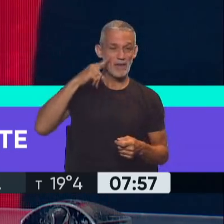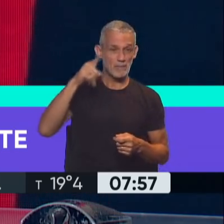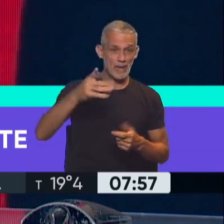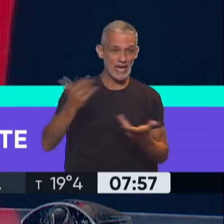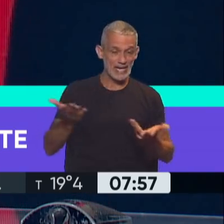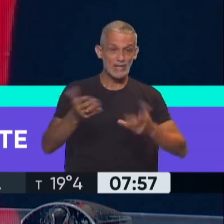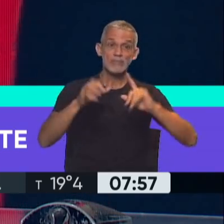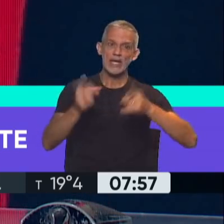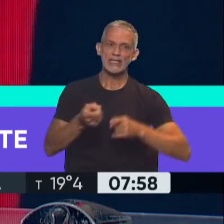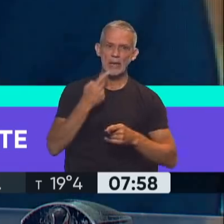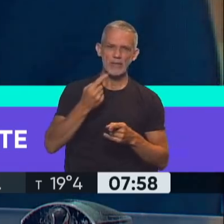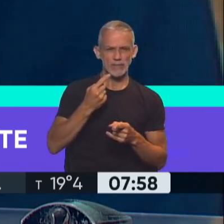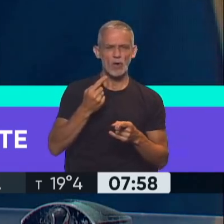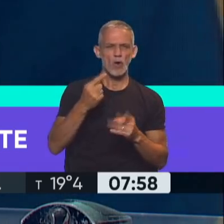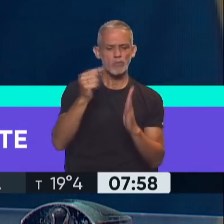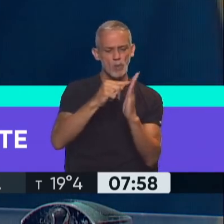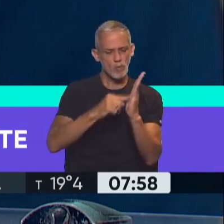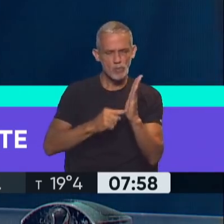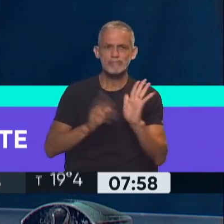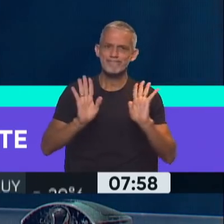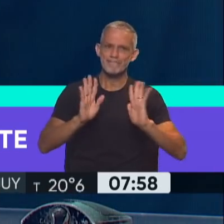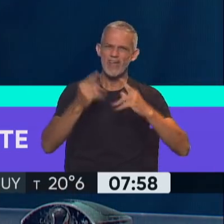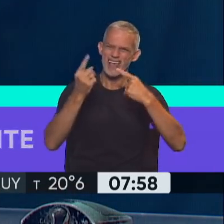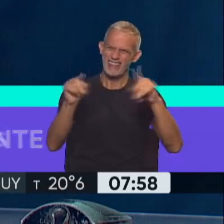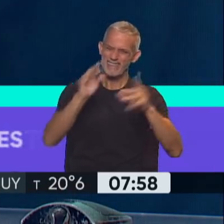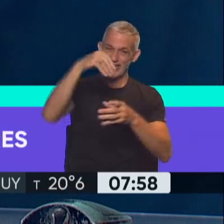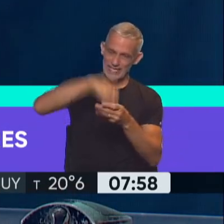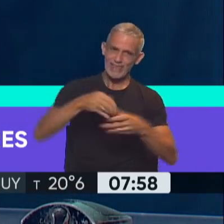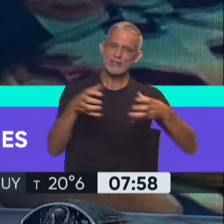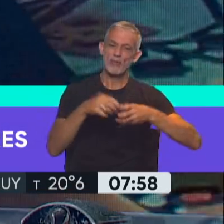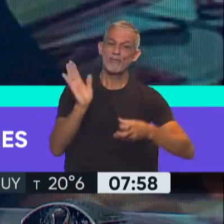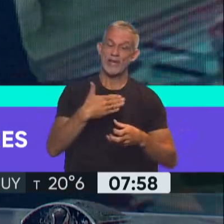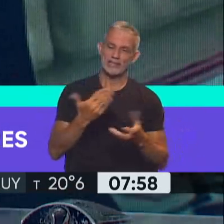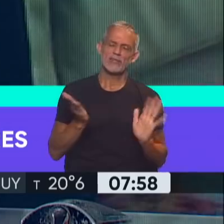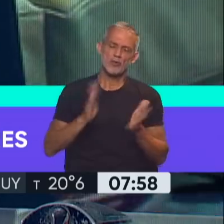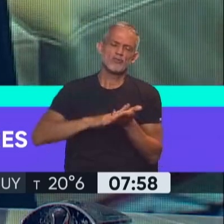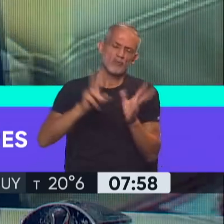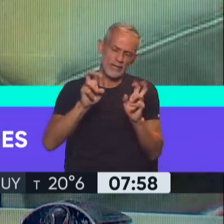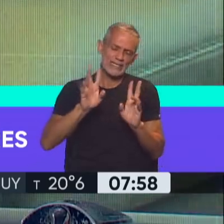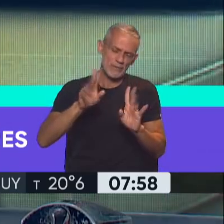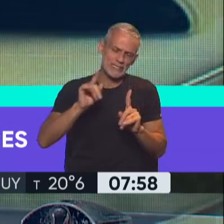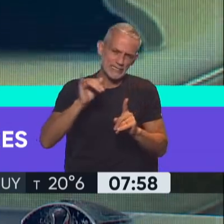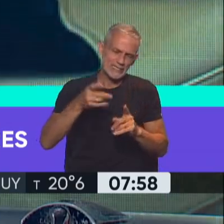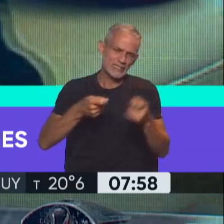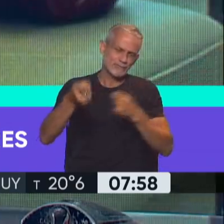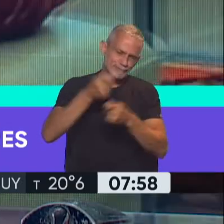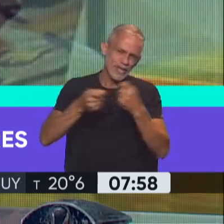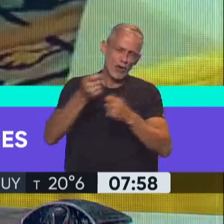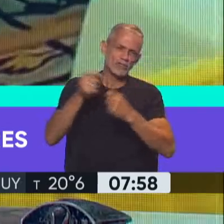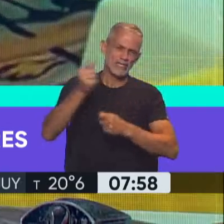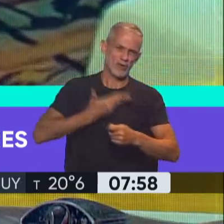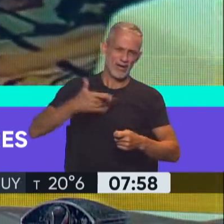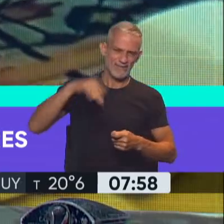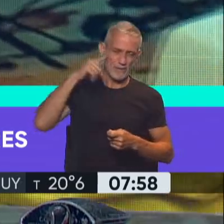también marcando algunos aspectos hay diferencias dentro del frente de todos a propósito de la negociación con el fondo monetario internacional